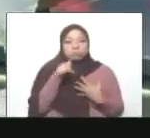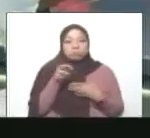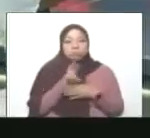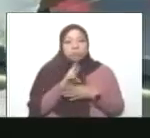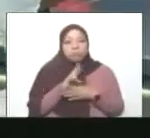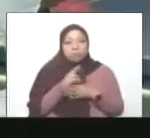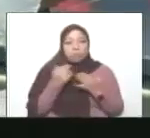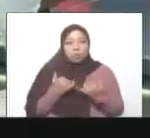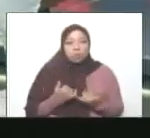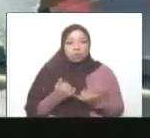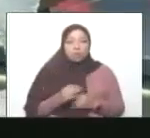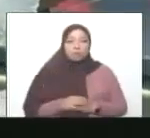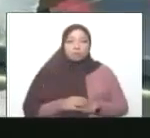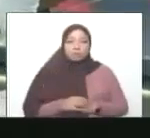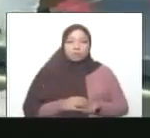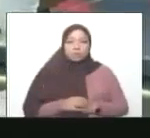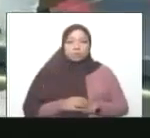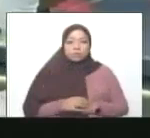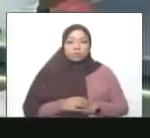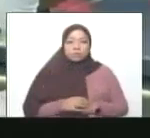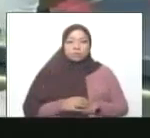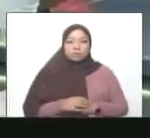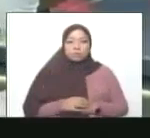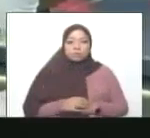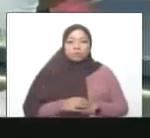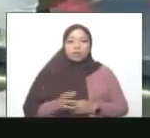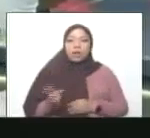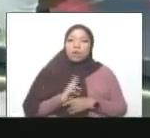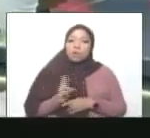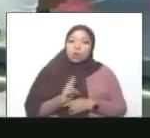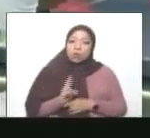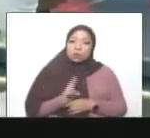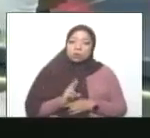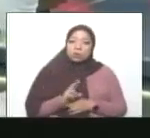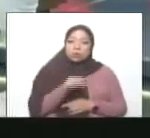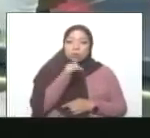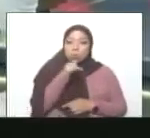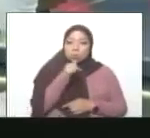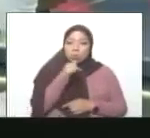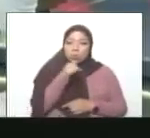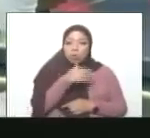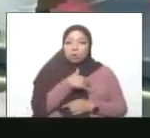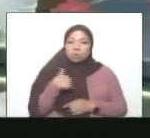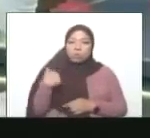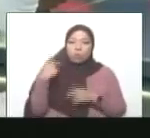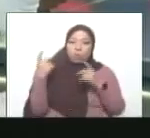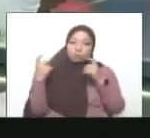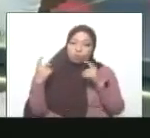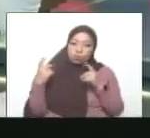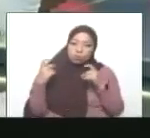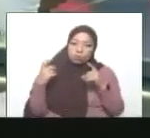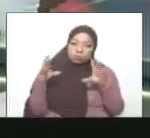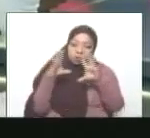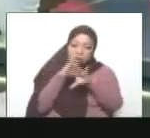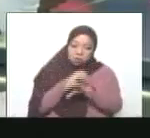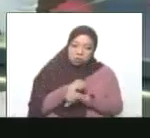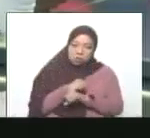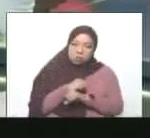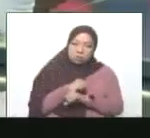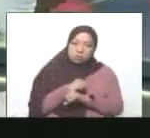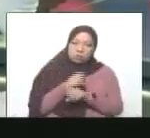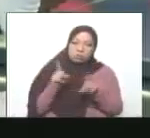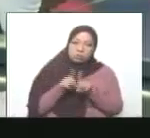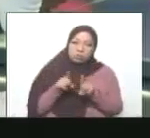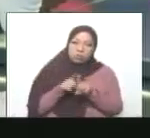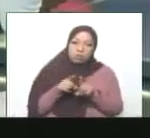nos corresponde. Pero el Poder Popular tiene que agarrar esa cancha, conservarla. Yo quiero fotos hoy mismo en la noche de